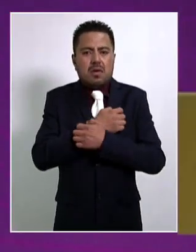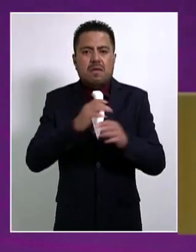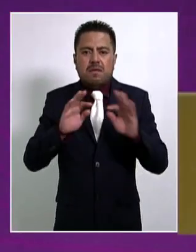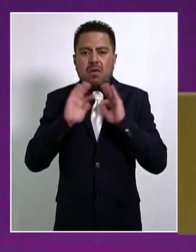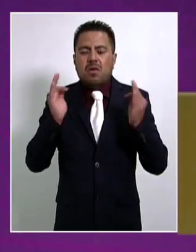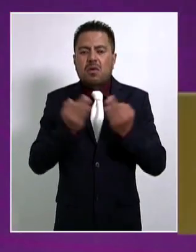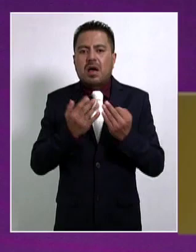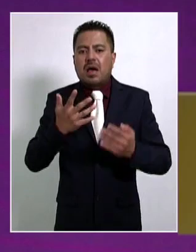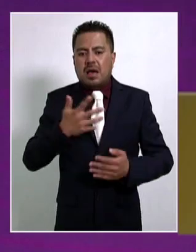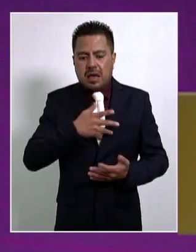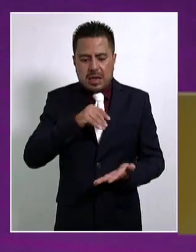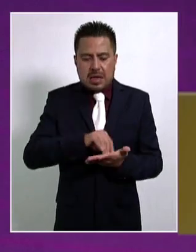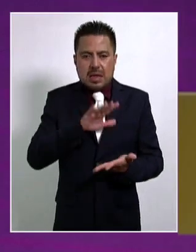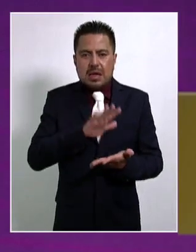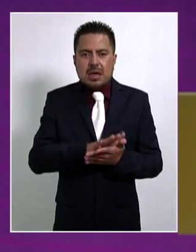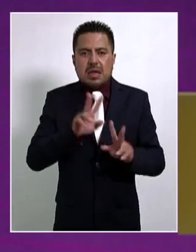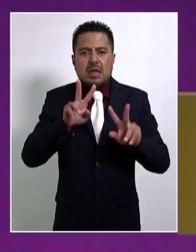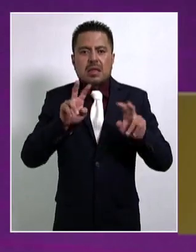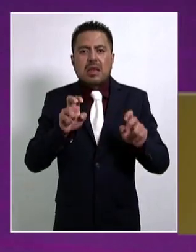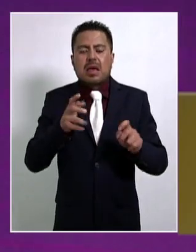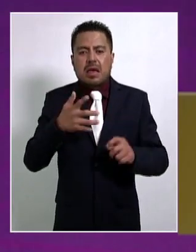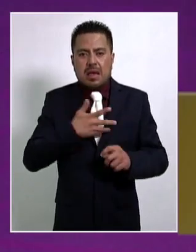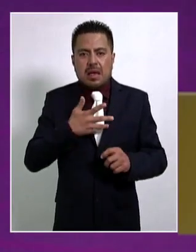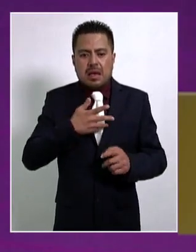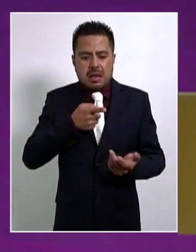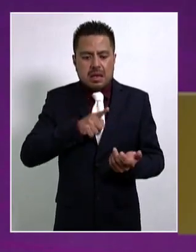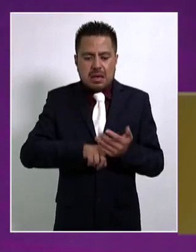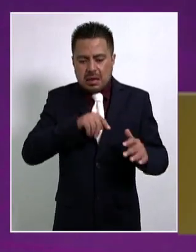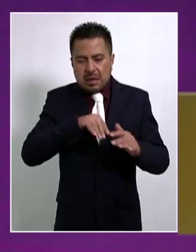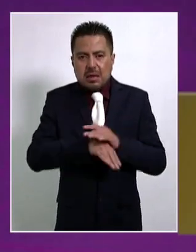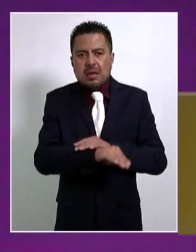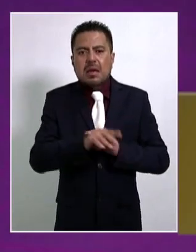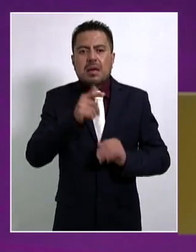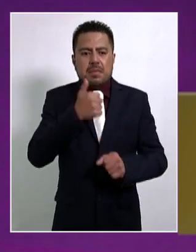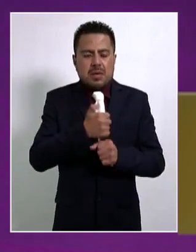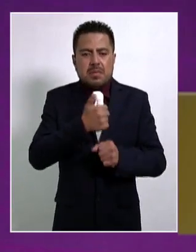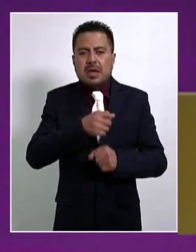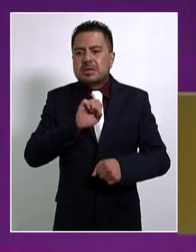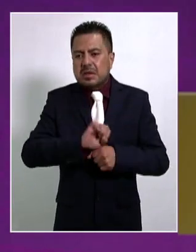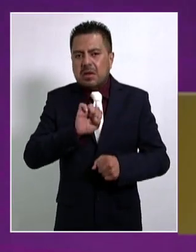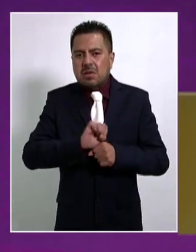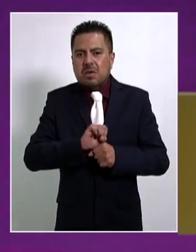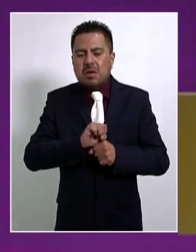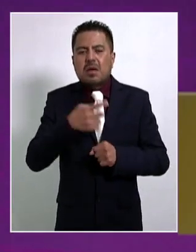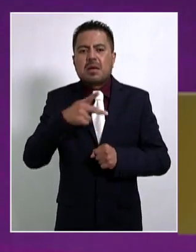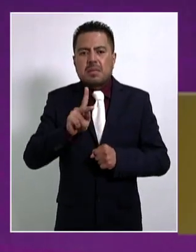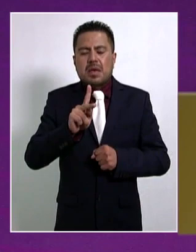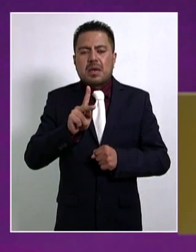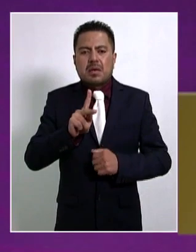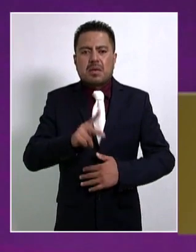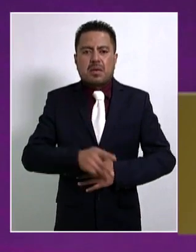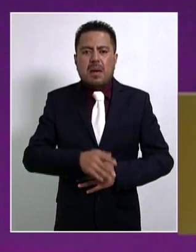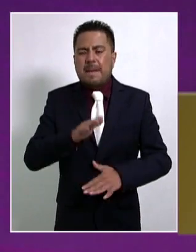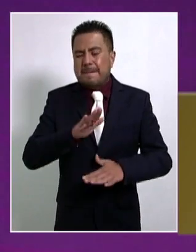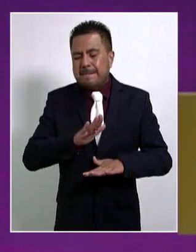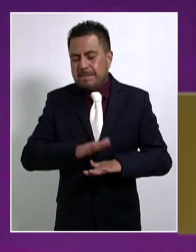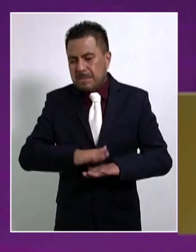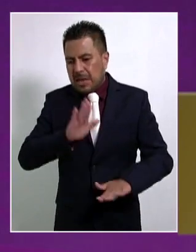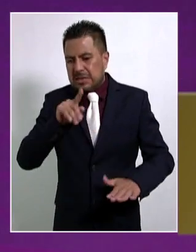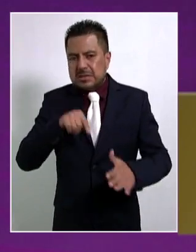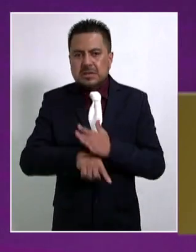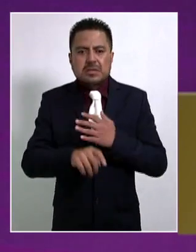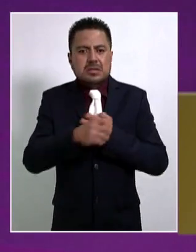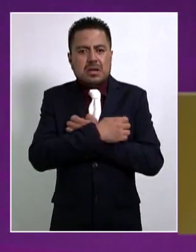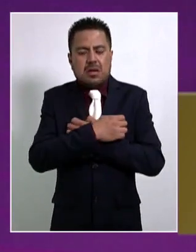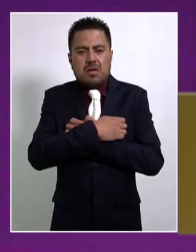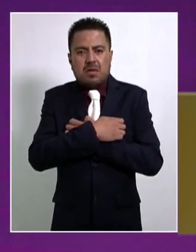formal, que ya tiene ciertos temas, ¿no?, que se están metiendo desde primaria y secundaria, pero mucho más en la educación